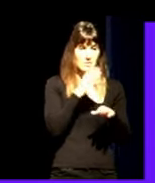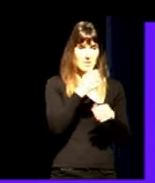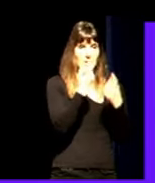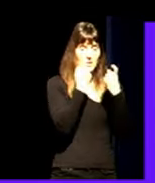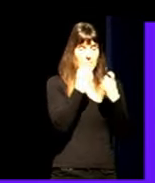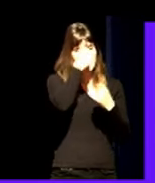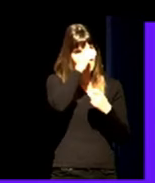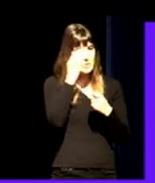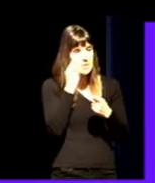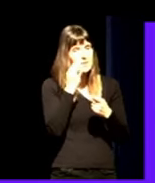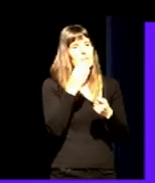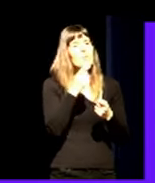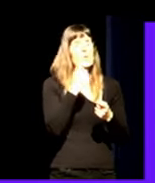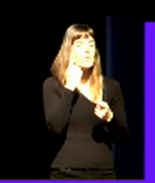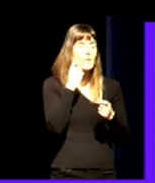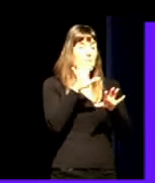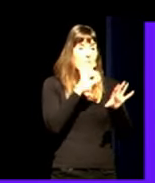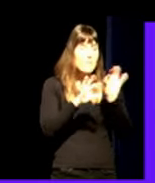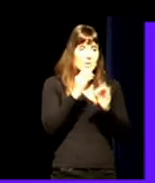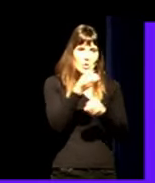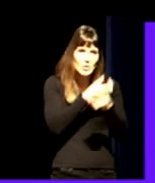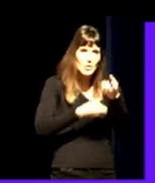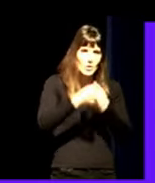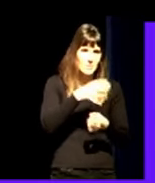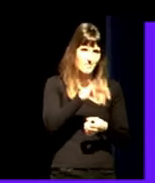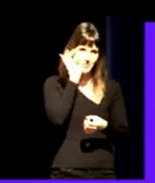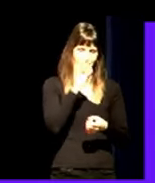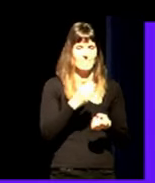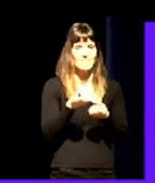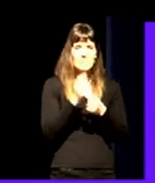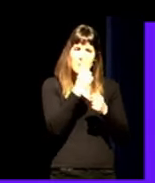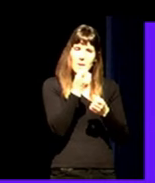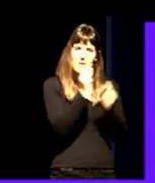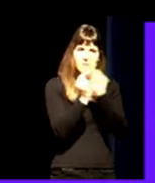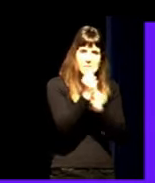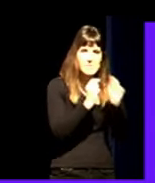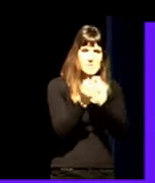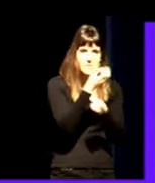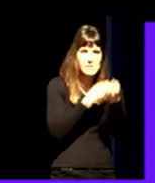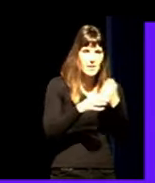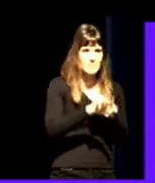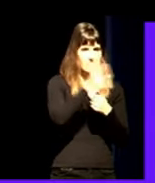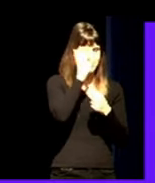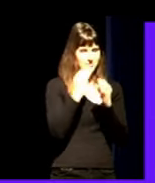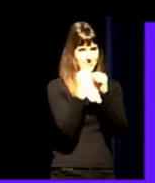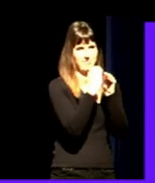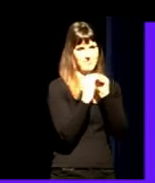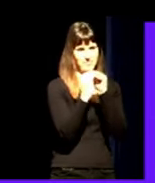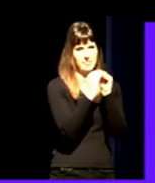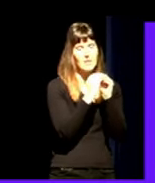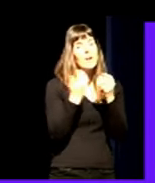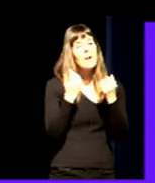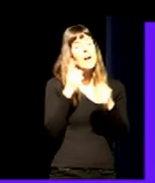chicas a compartir las decisiones. Esta es una razón importante. Otra razón es que evitamos